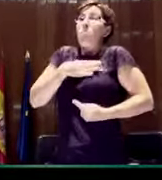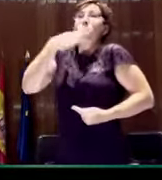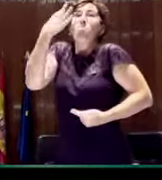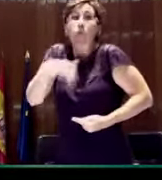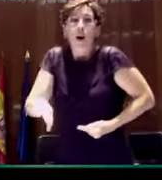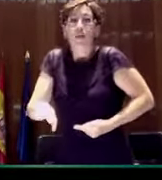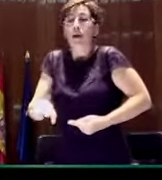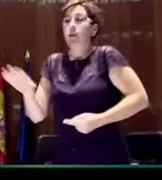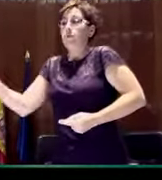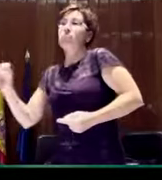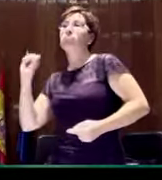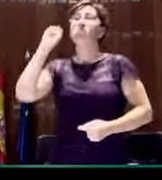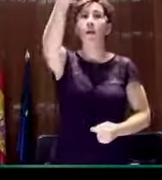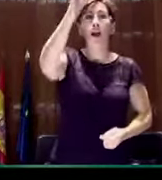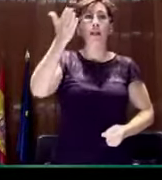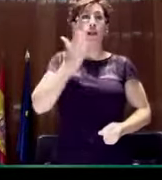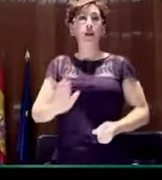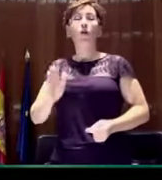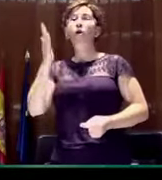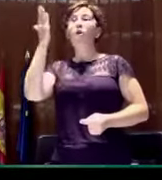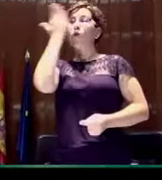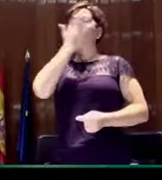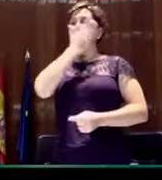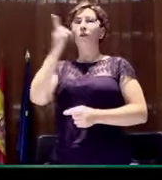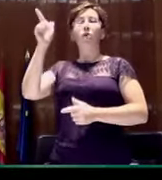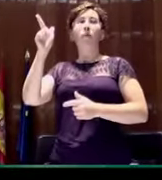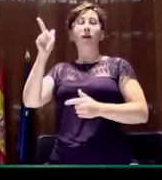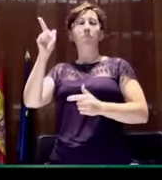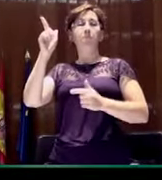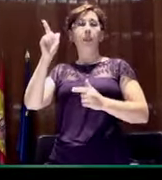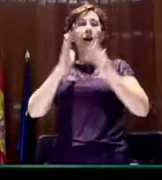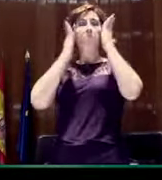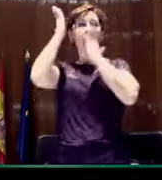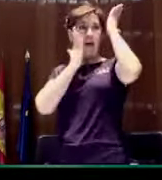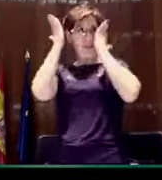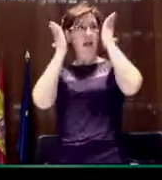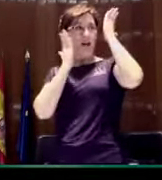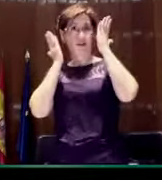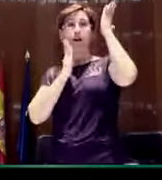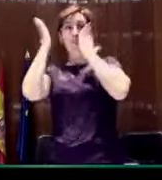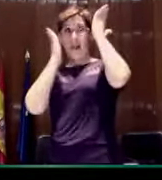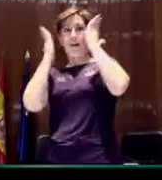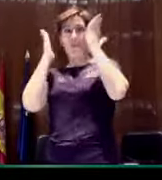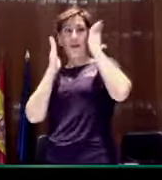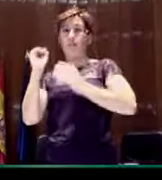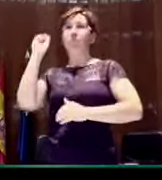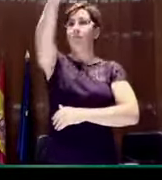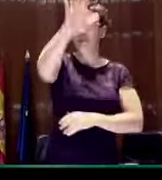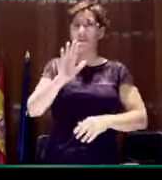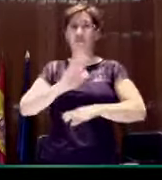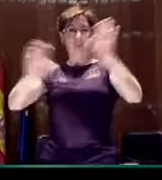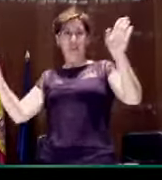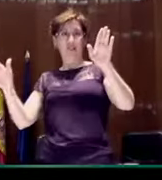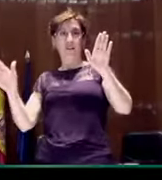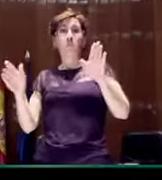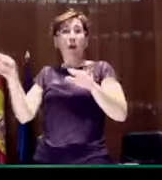quizá a una escuela para sordos de Malasia, pero en Brunei no había realmente educación para las personas sordas, solo ha